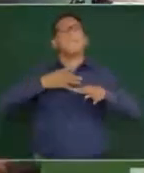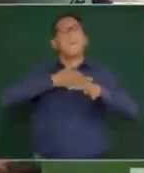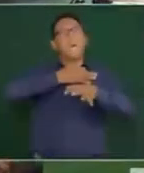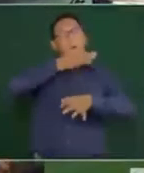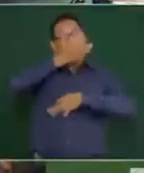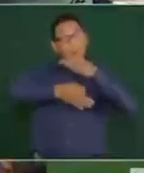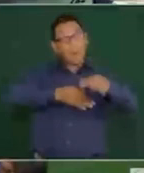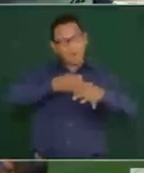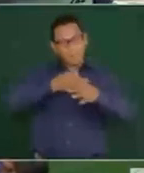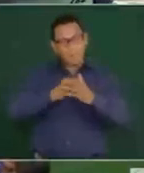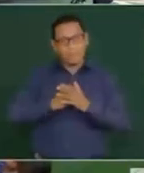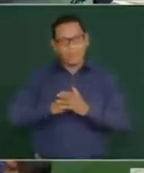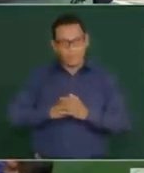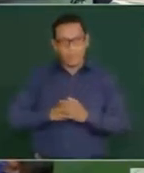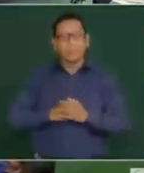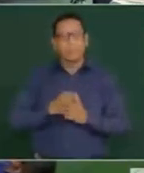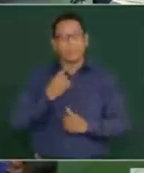que